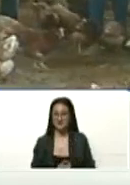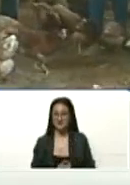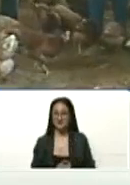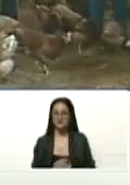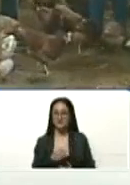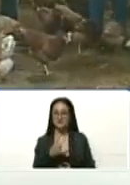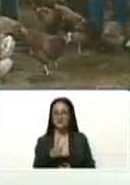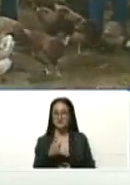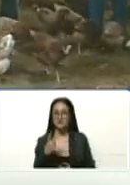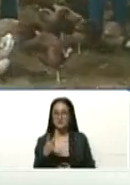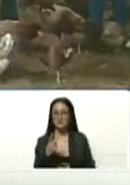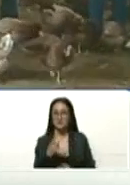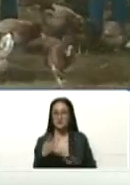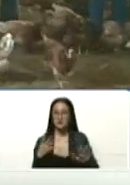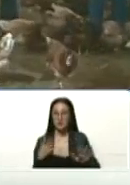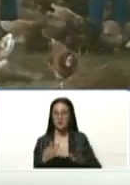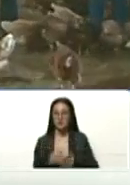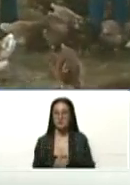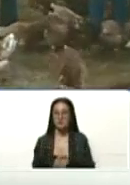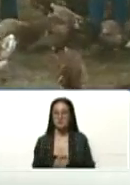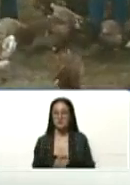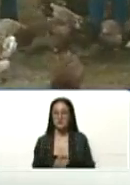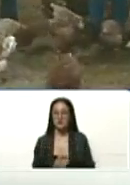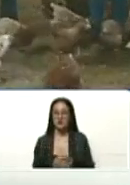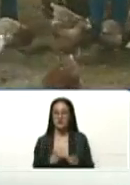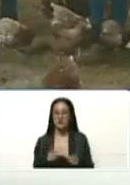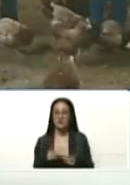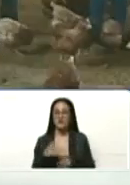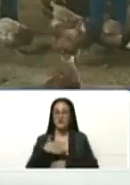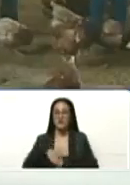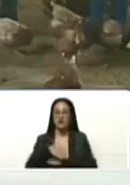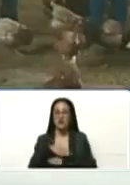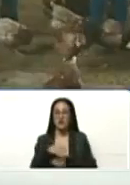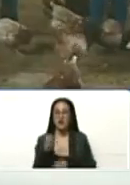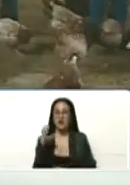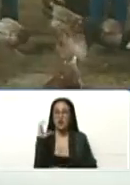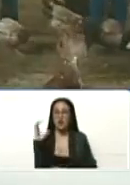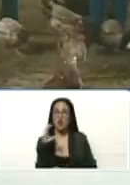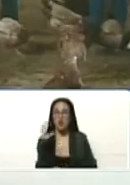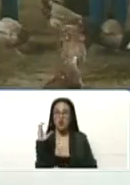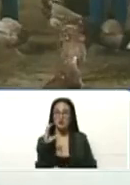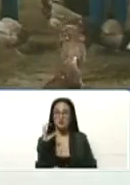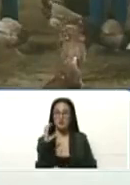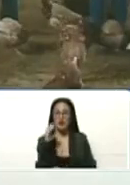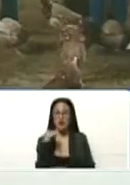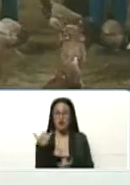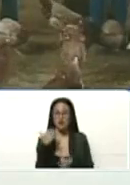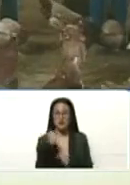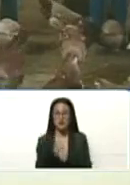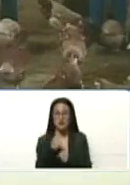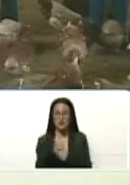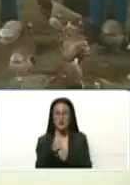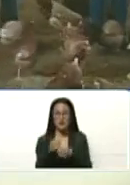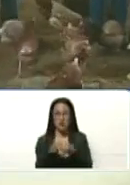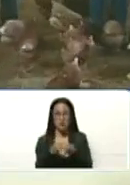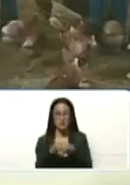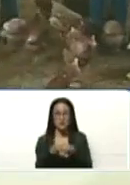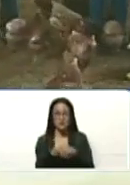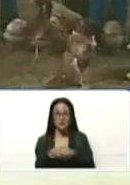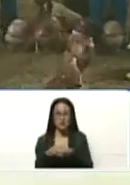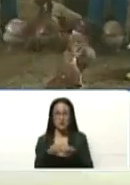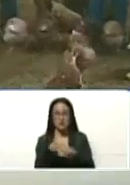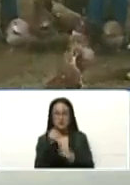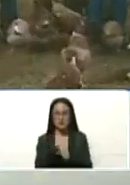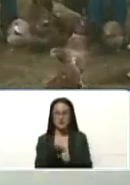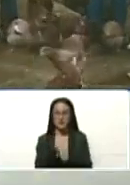2.229 kilómetros de frontera con Colombia. Estamos trabajando en comisiones de trabajo